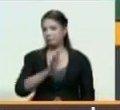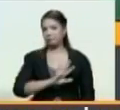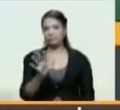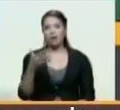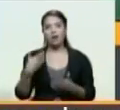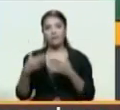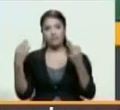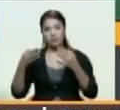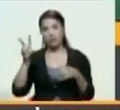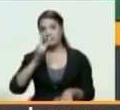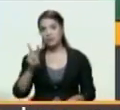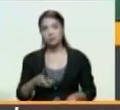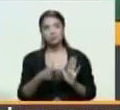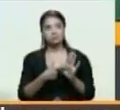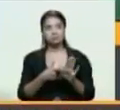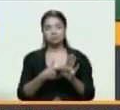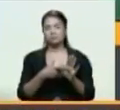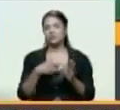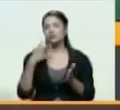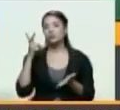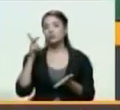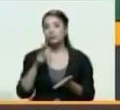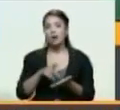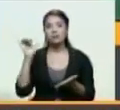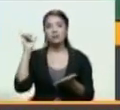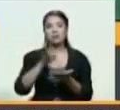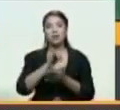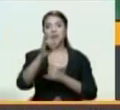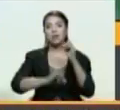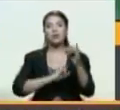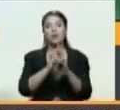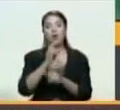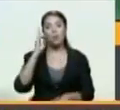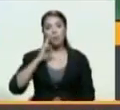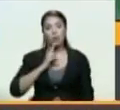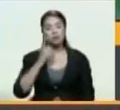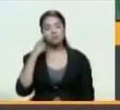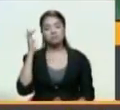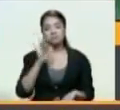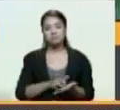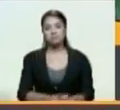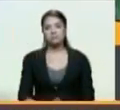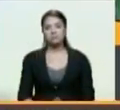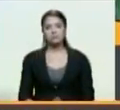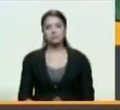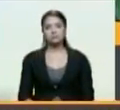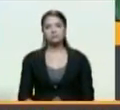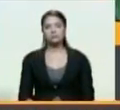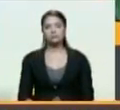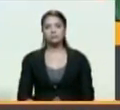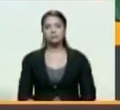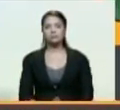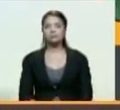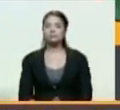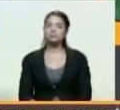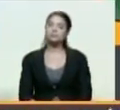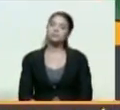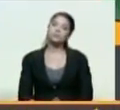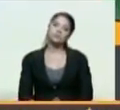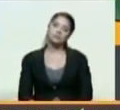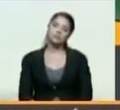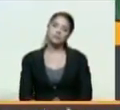venezolana lo desmonta apenas usted pisa el aeropuerto internacional Simón Bolívar de Maiquetía. ¿Cuándo sucedería esa